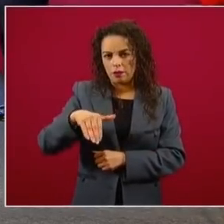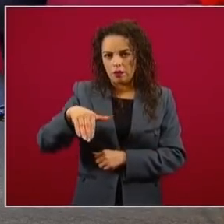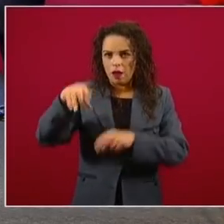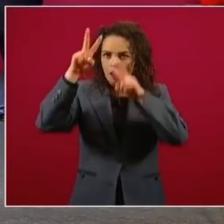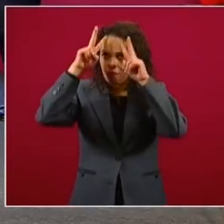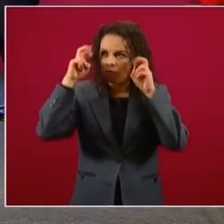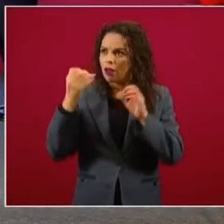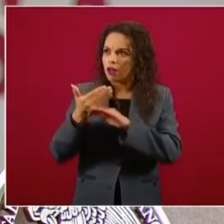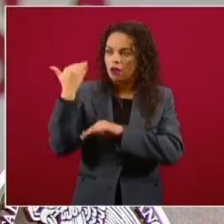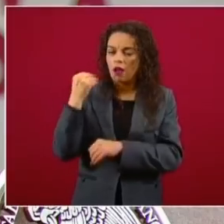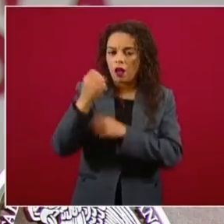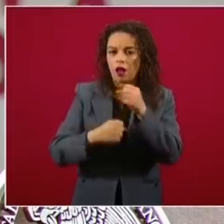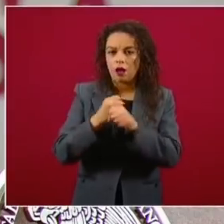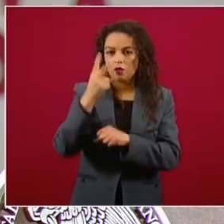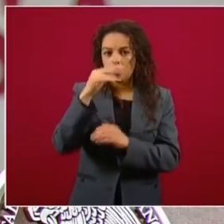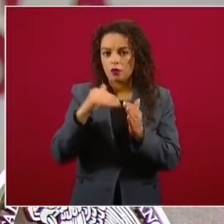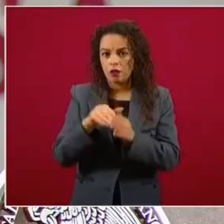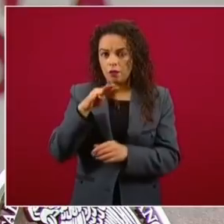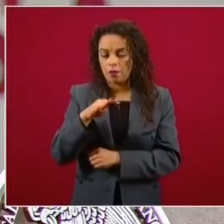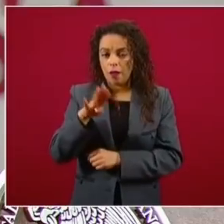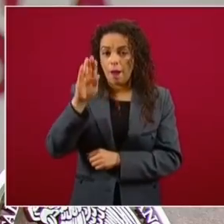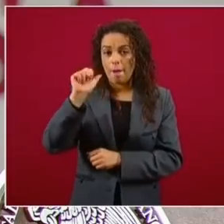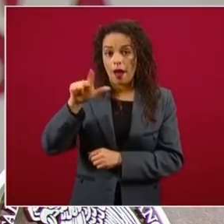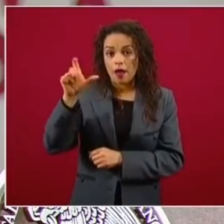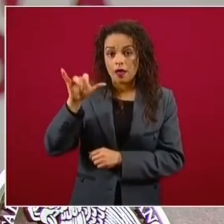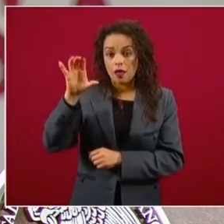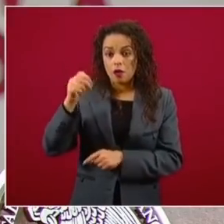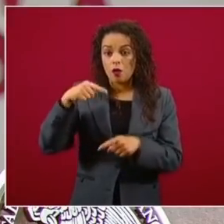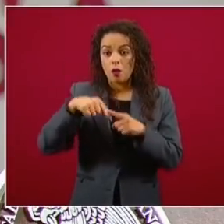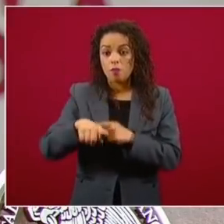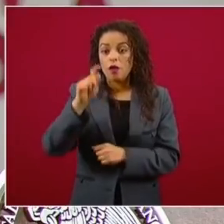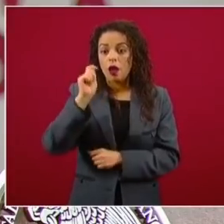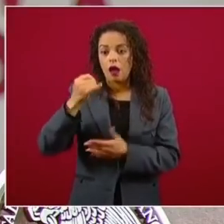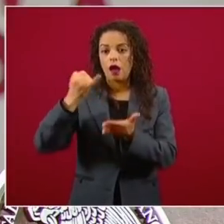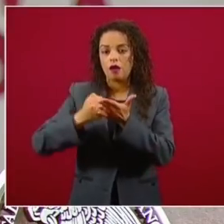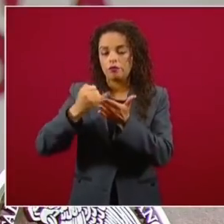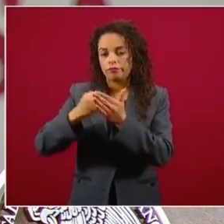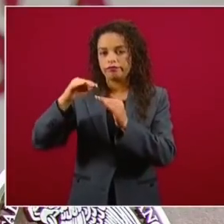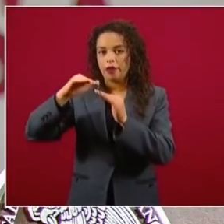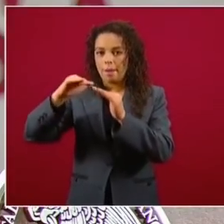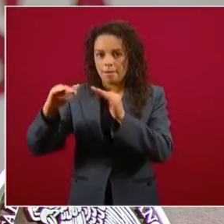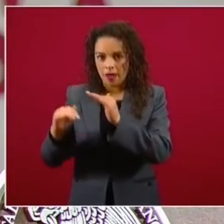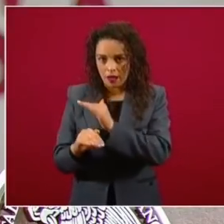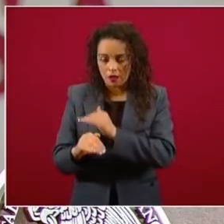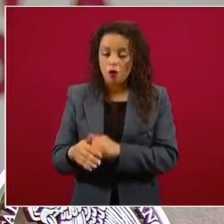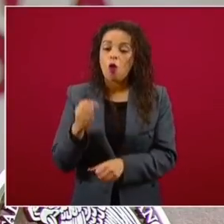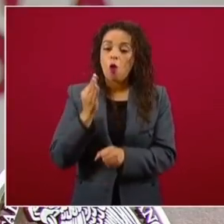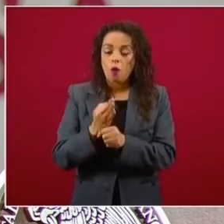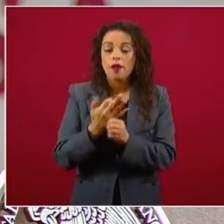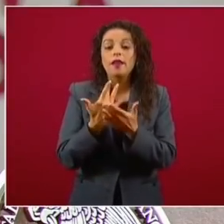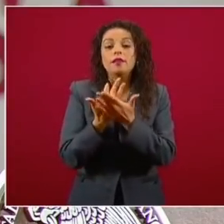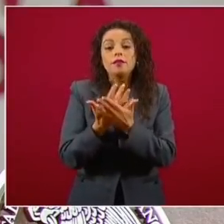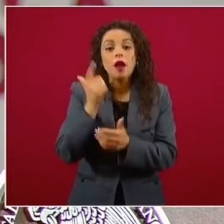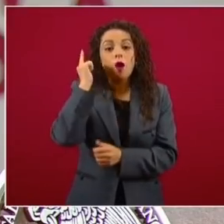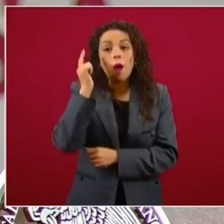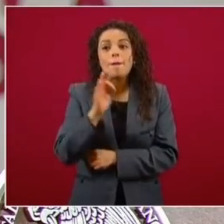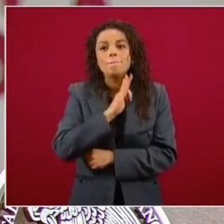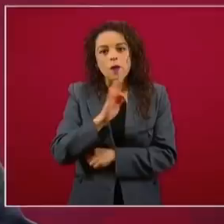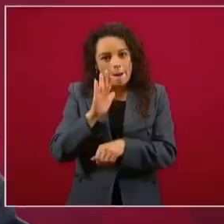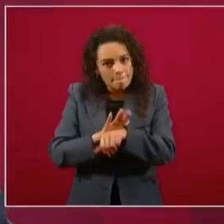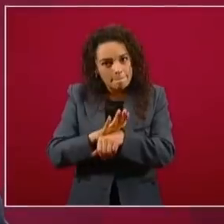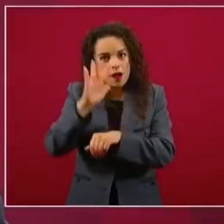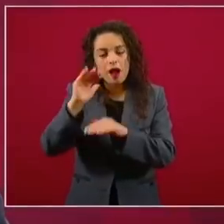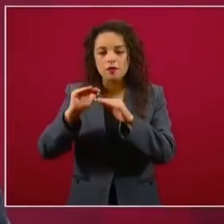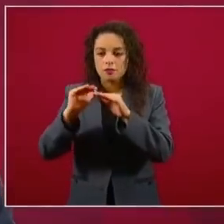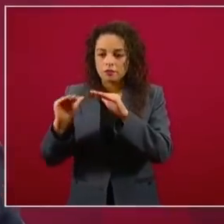pasado, el Banco de México empezó un ciclo de disminución de las tasas de interés y nosotros estamos esperando que todavía haya una pequeña disminución,